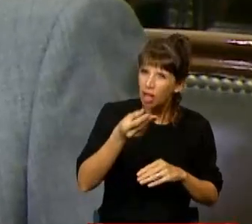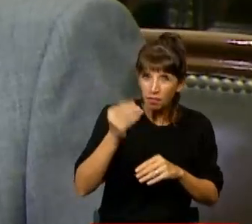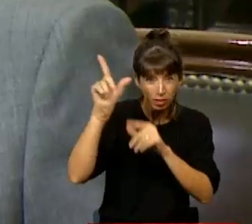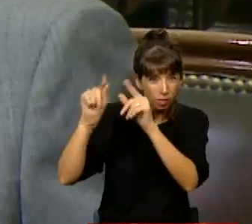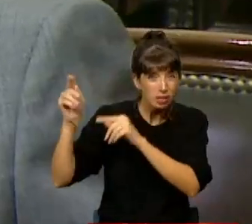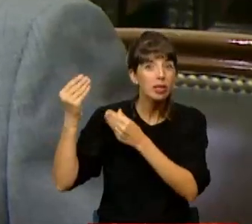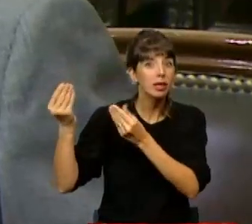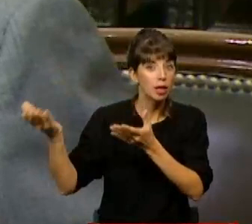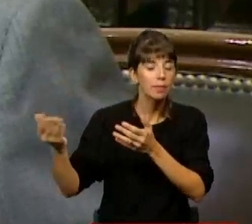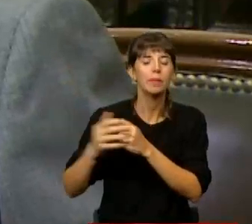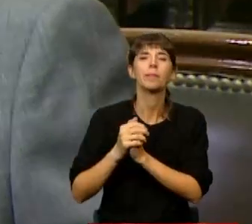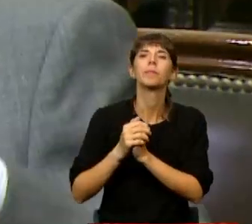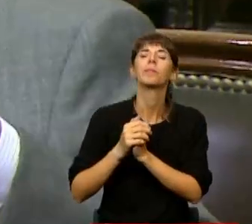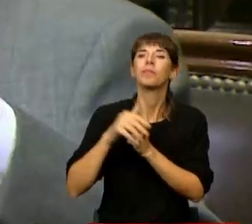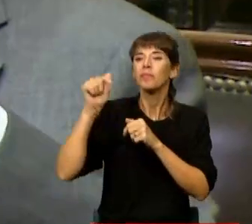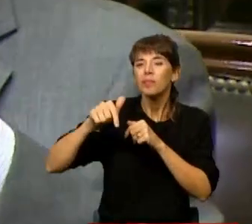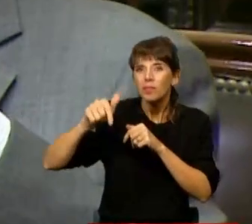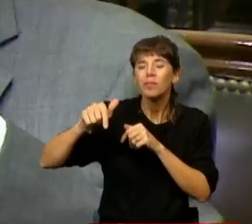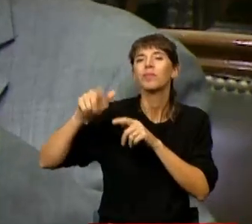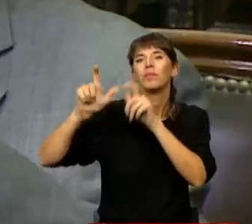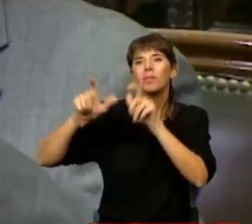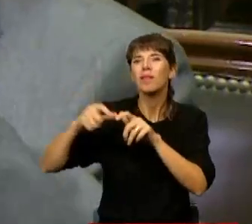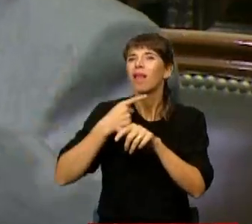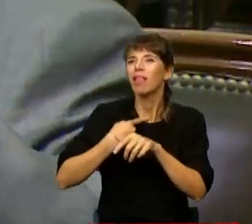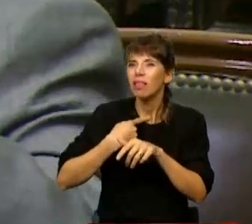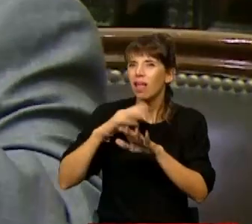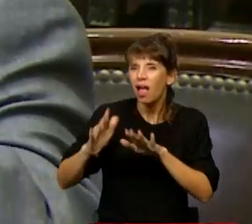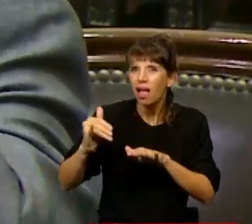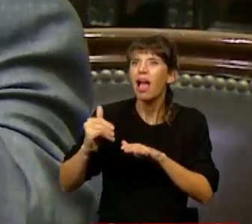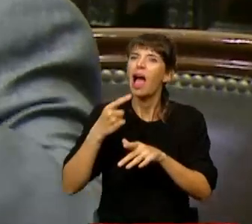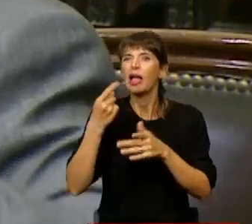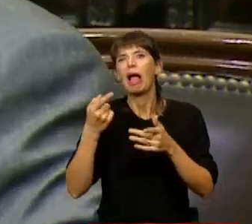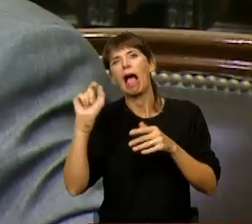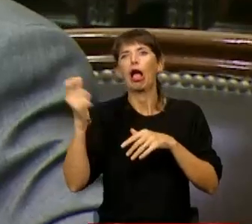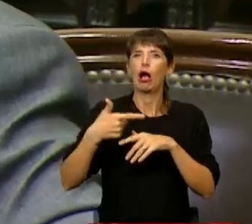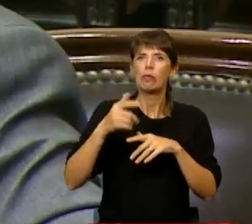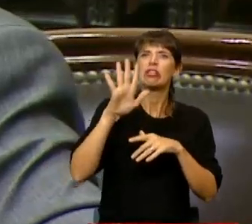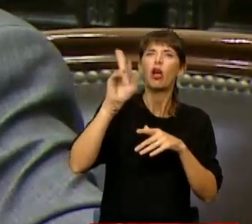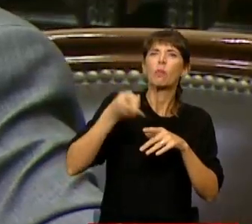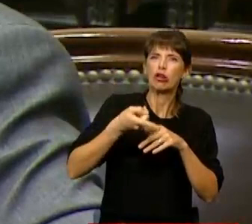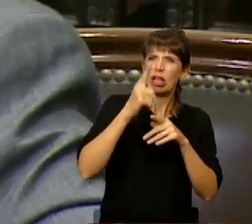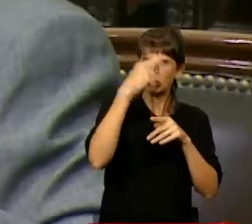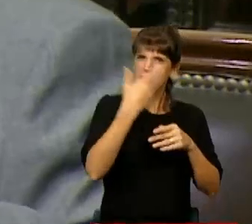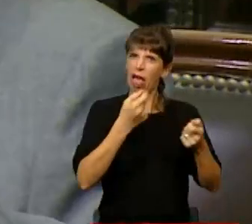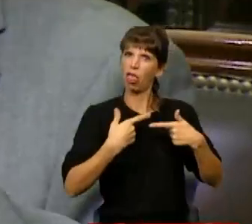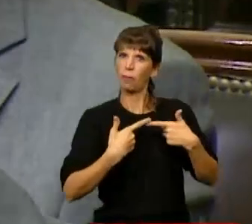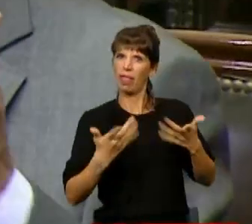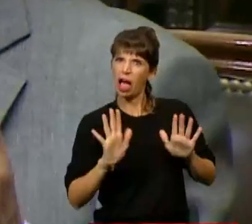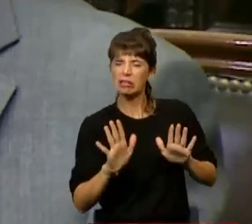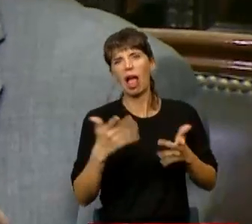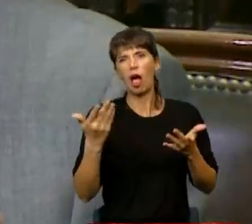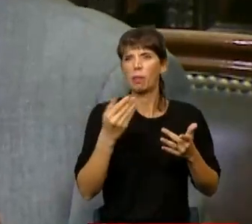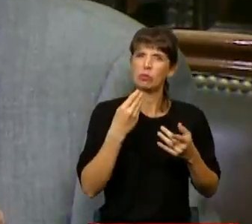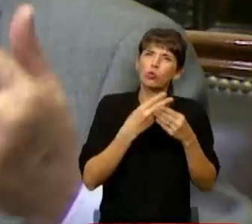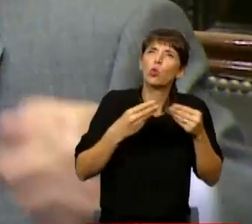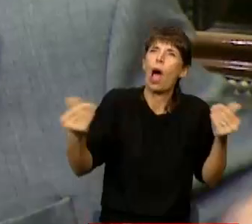ya hoy los que consumen no quieren ese producto medio berreta que tiene nada más que el 5% que te vende el Estado, porque ese producto ya no pega